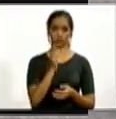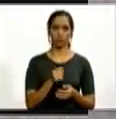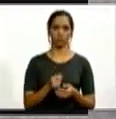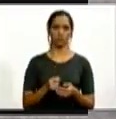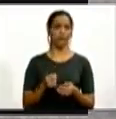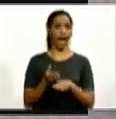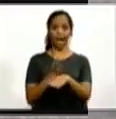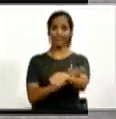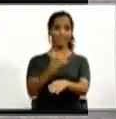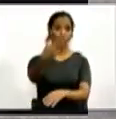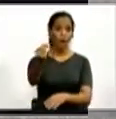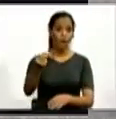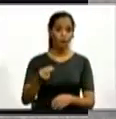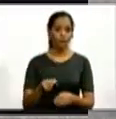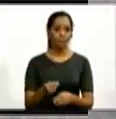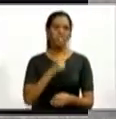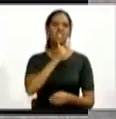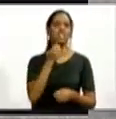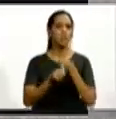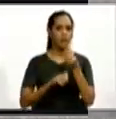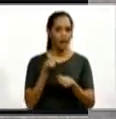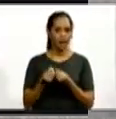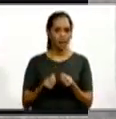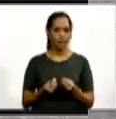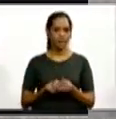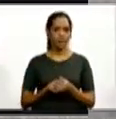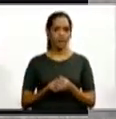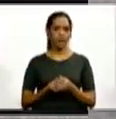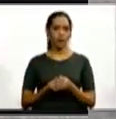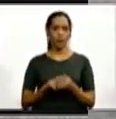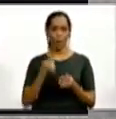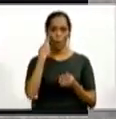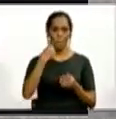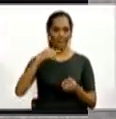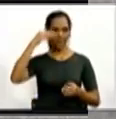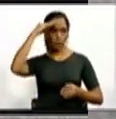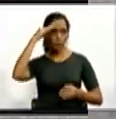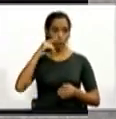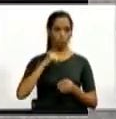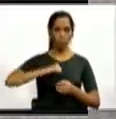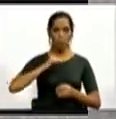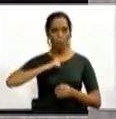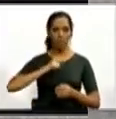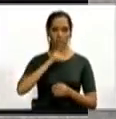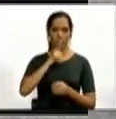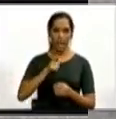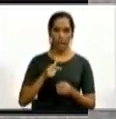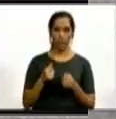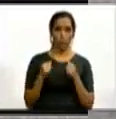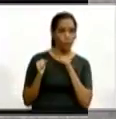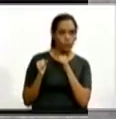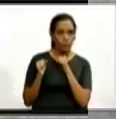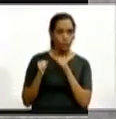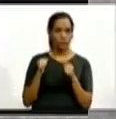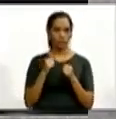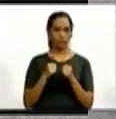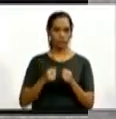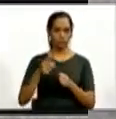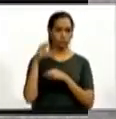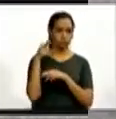y burlándose, antes no. ¿Quién iba a hacer eso? Nada más que uno ve un guardia malo o un policía malo, ¡bum!,